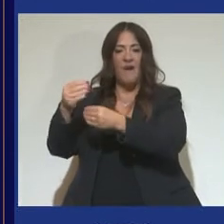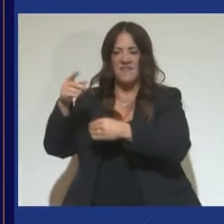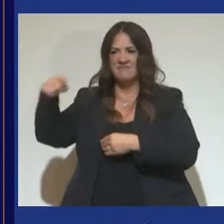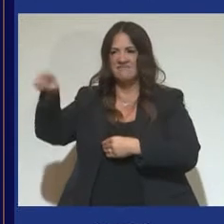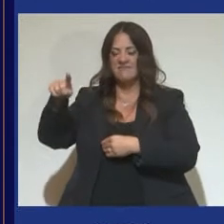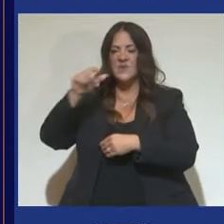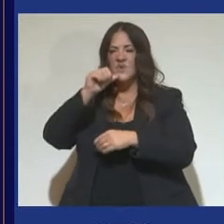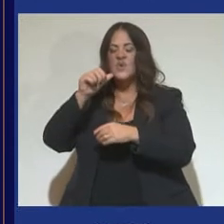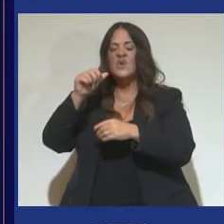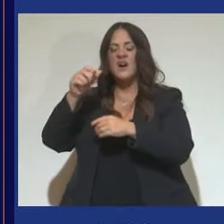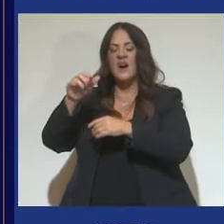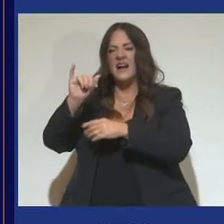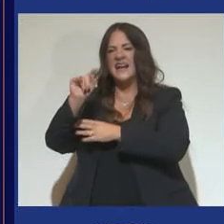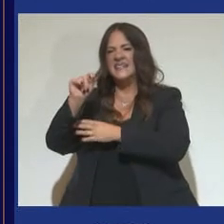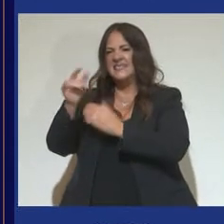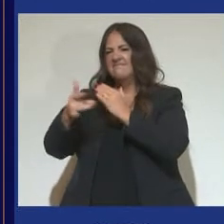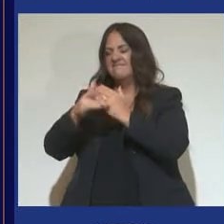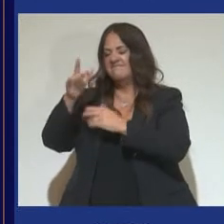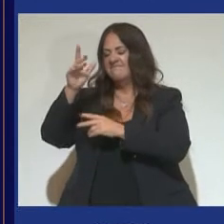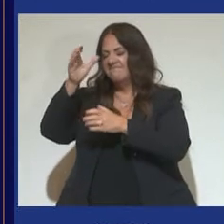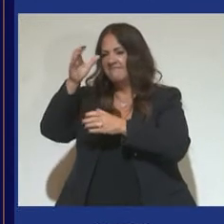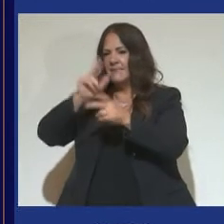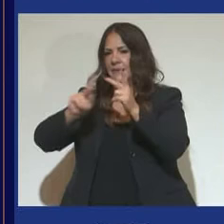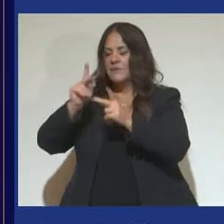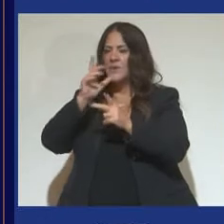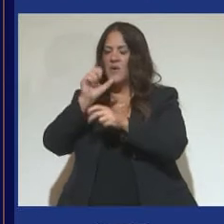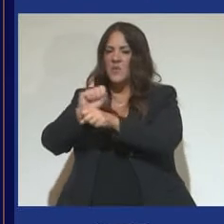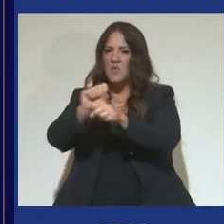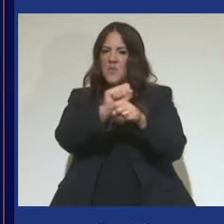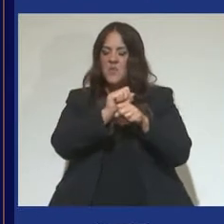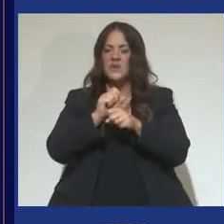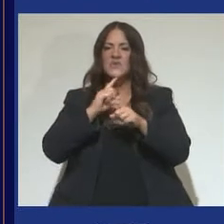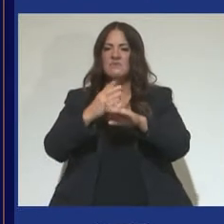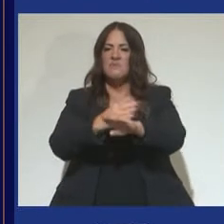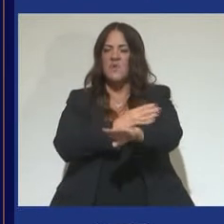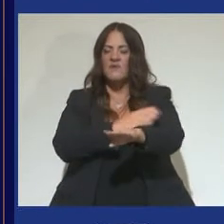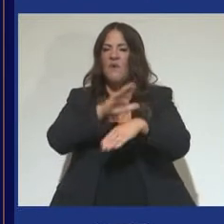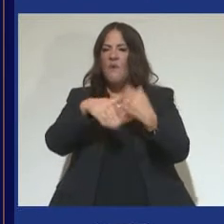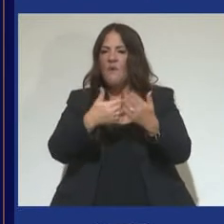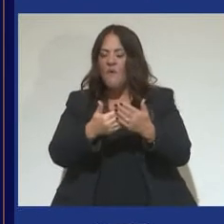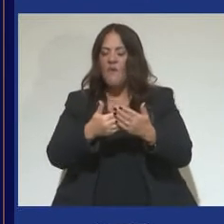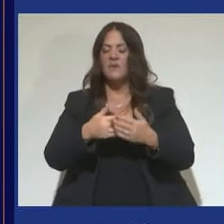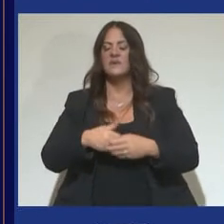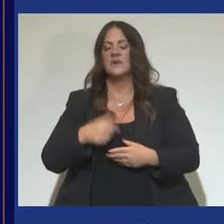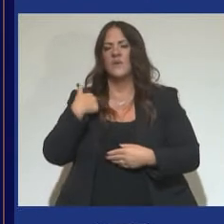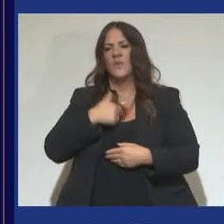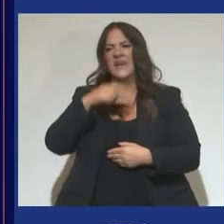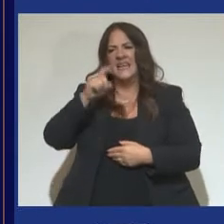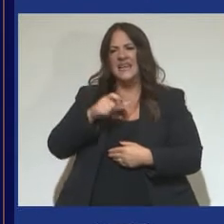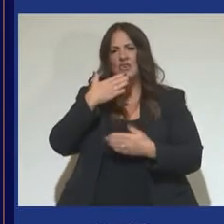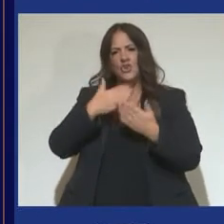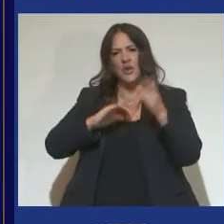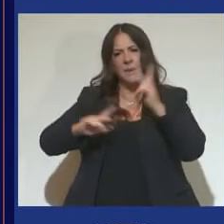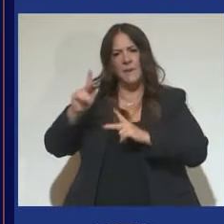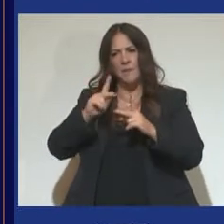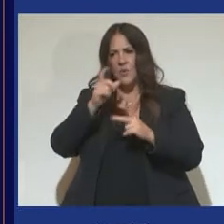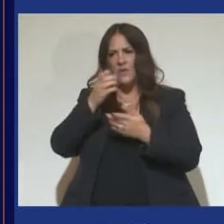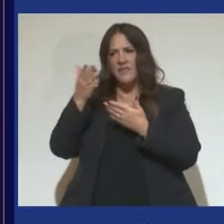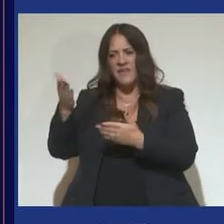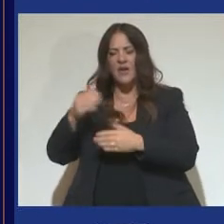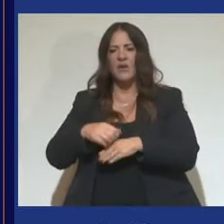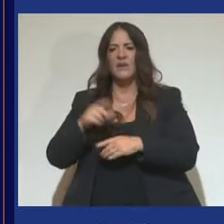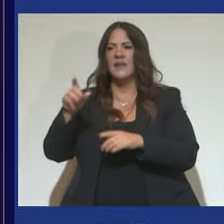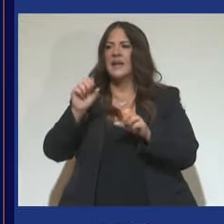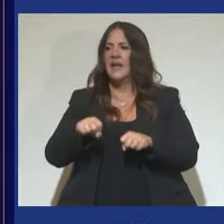van a empezar a correr con su trabajo y van a tratar de conseguir servicios servicios de interfase con los con los